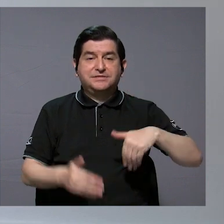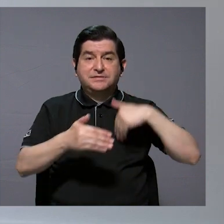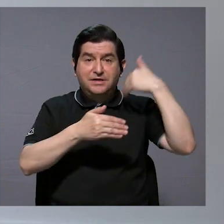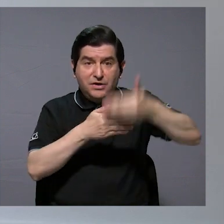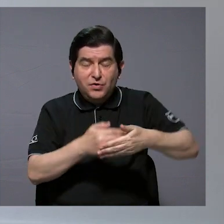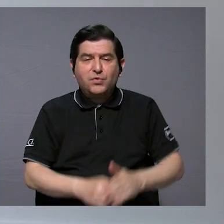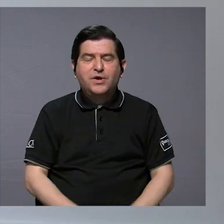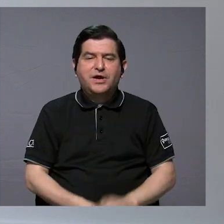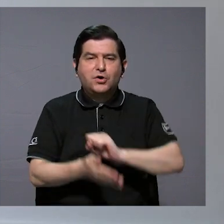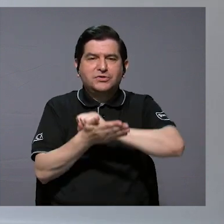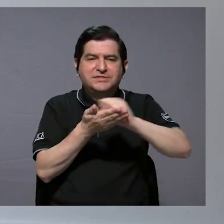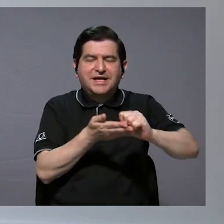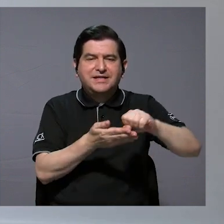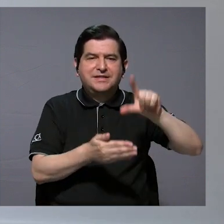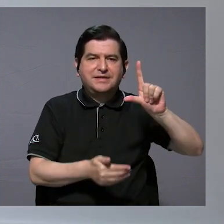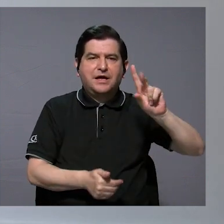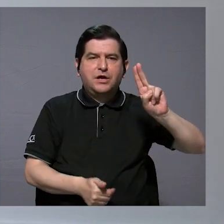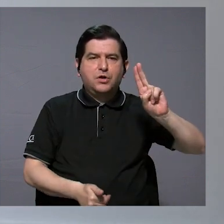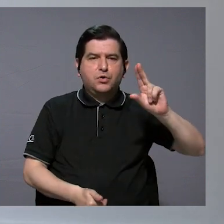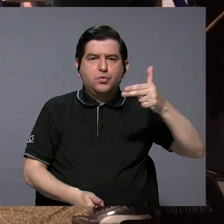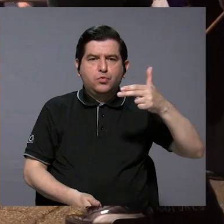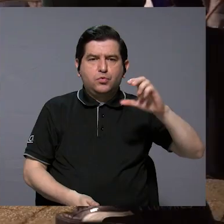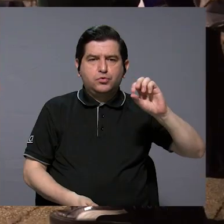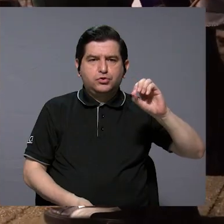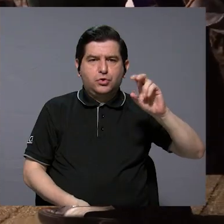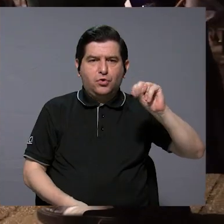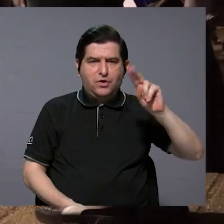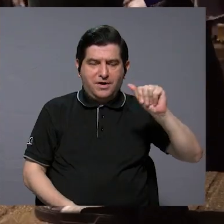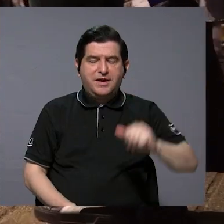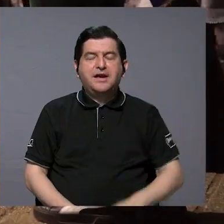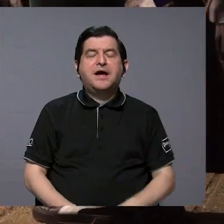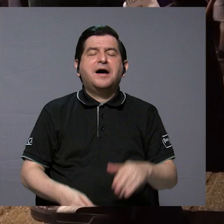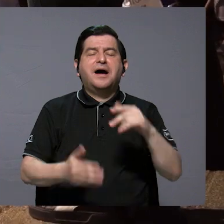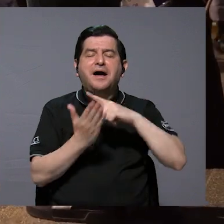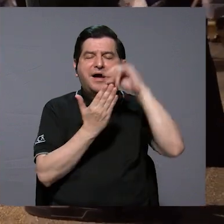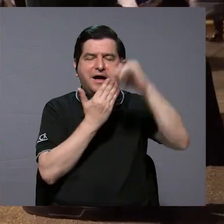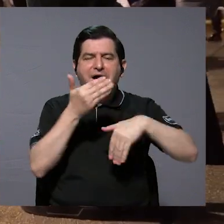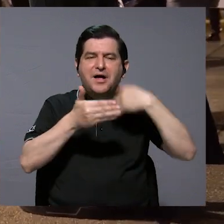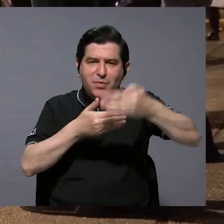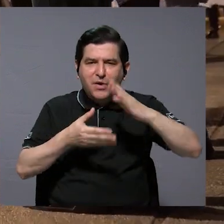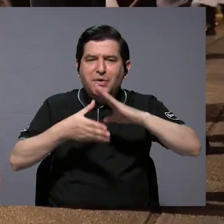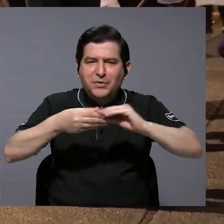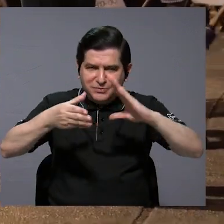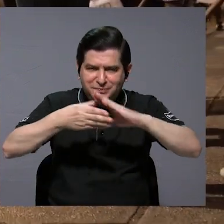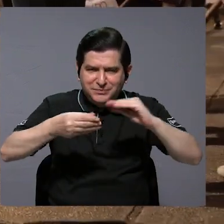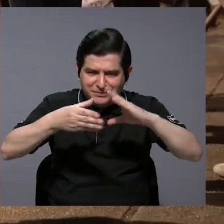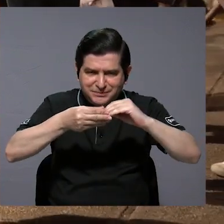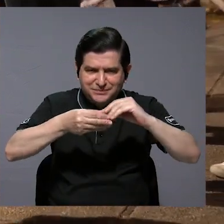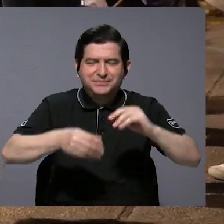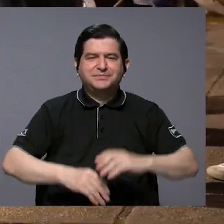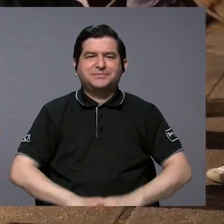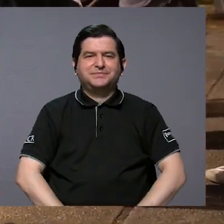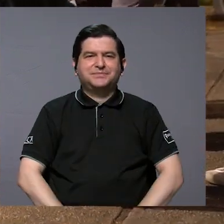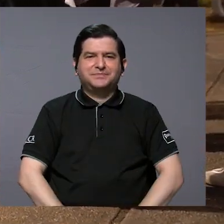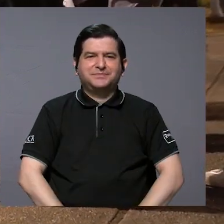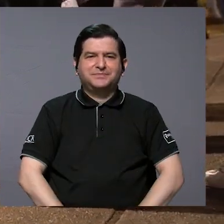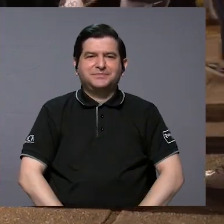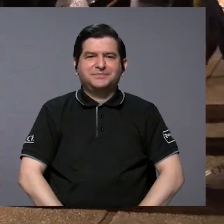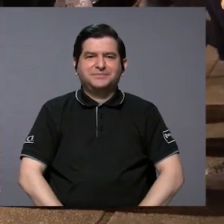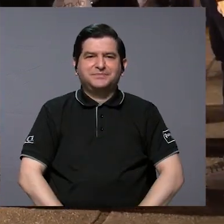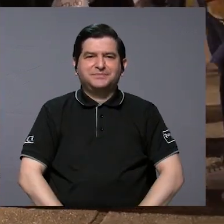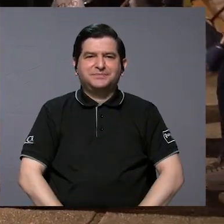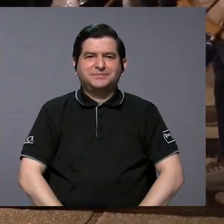después pasaron a ser La Santa Luchona, que es el proyecto que seguramente vamos a comentar ahora.